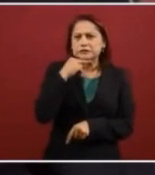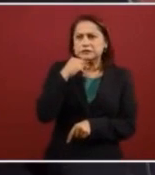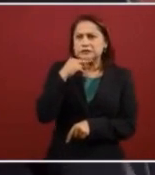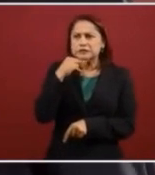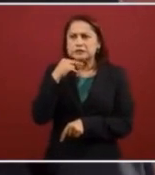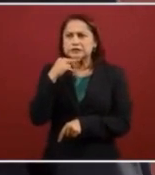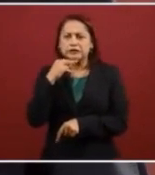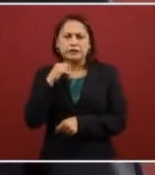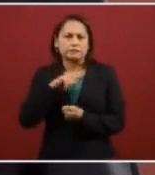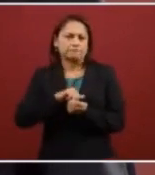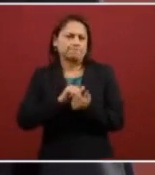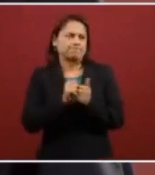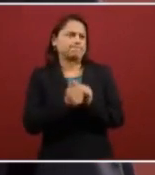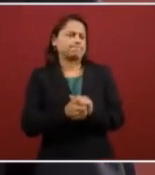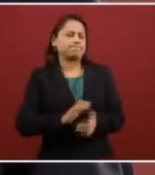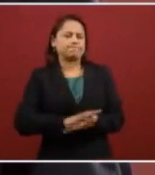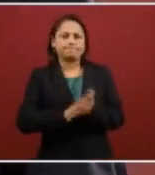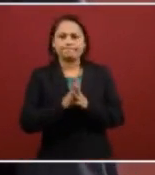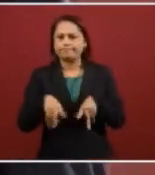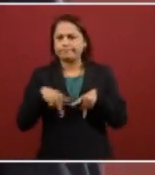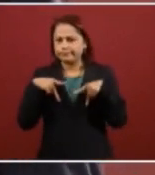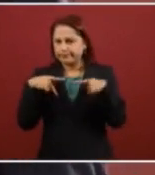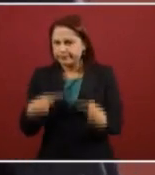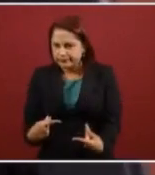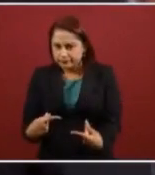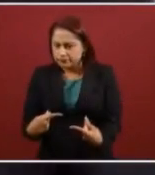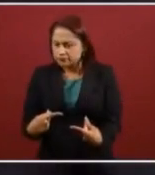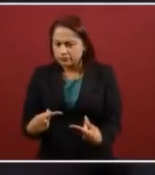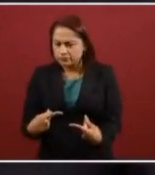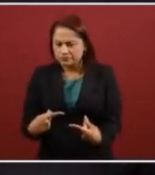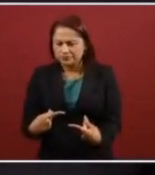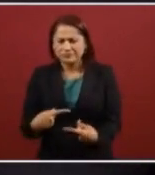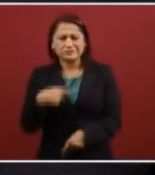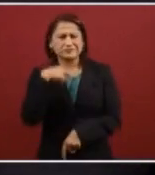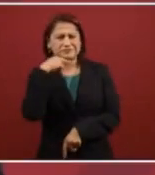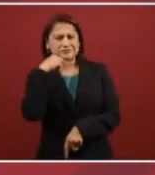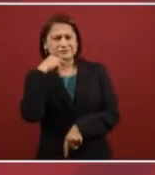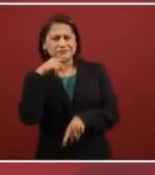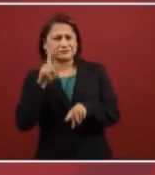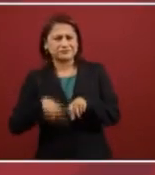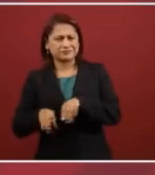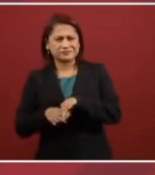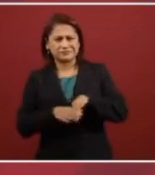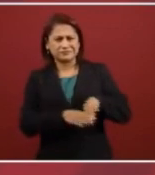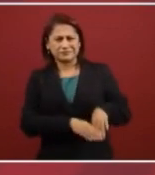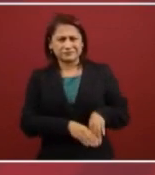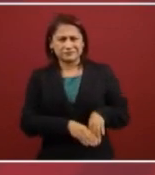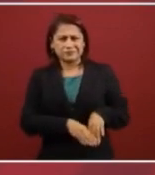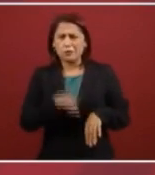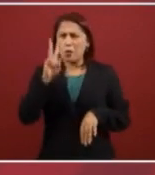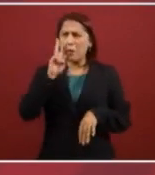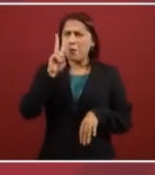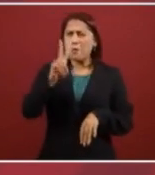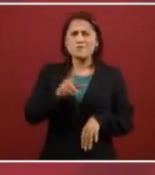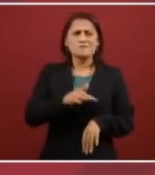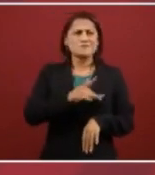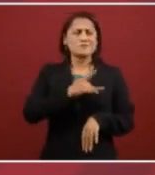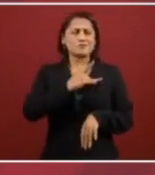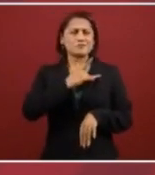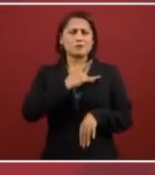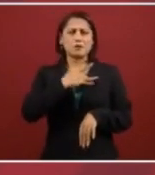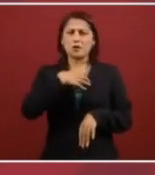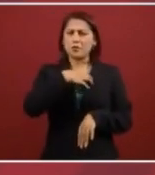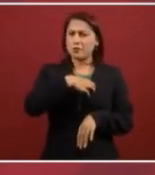worried es so that you don't get ver loose. La vida. It's to look at alegría, life with happiness. Sin amarguras.